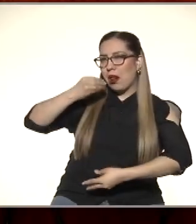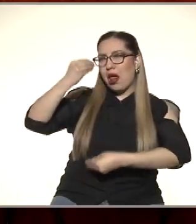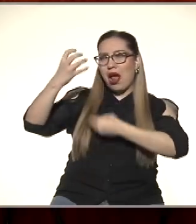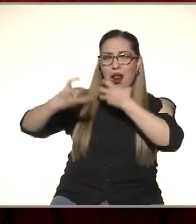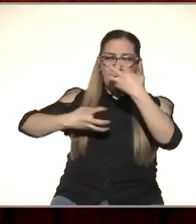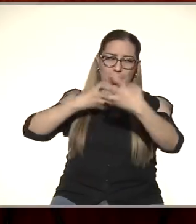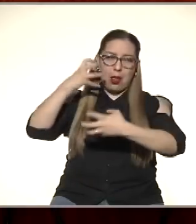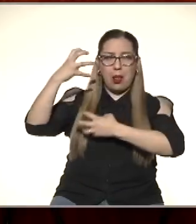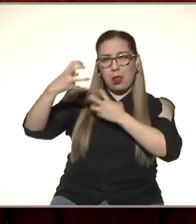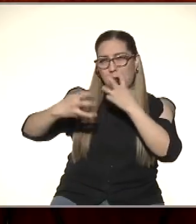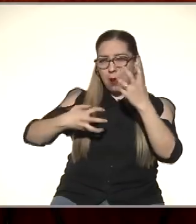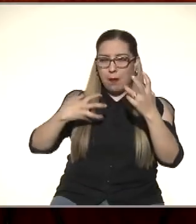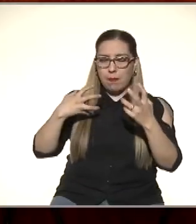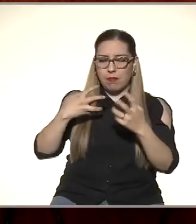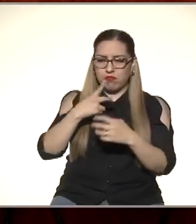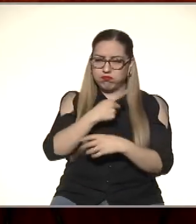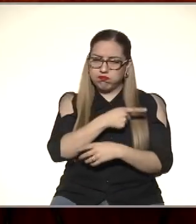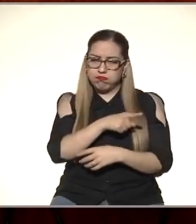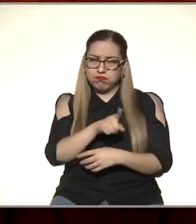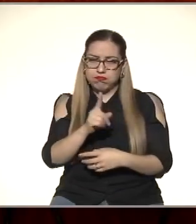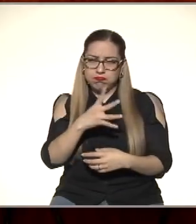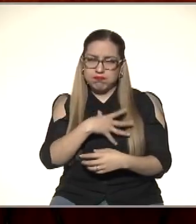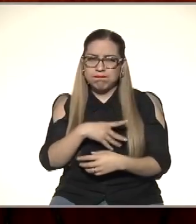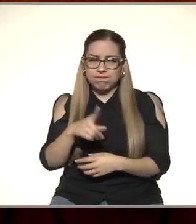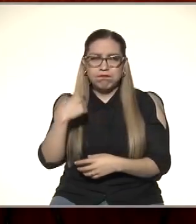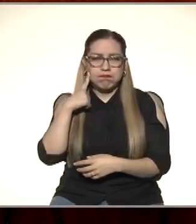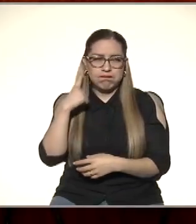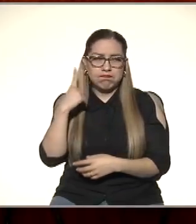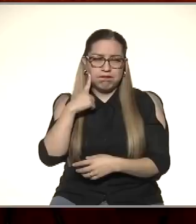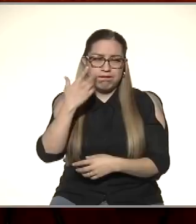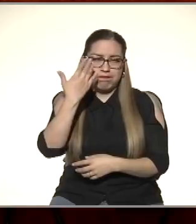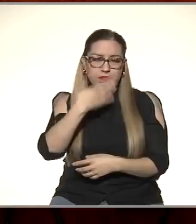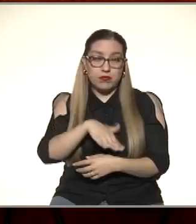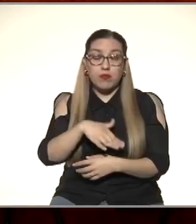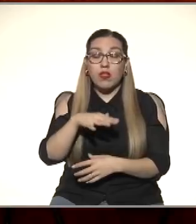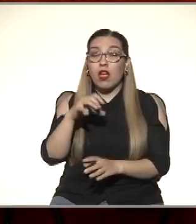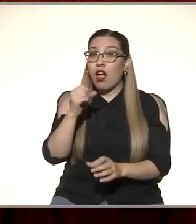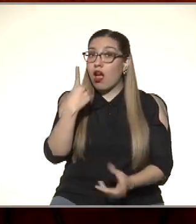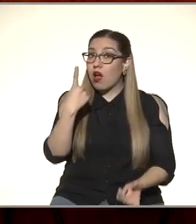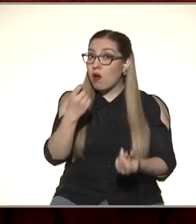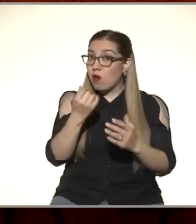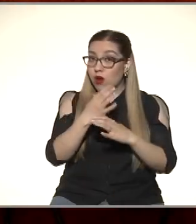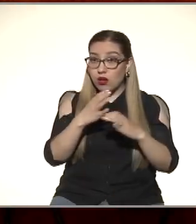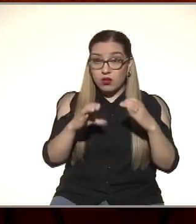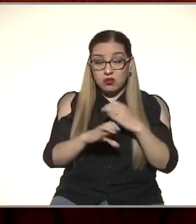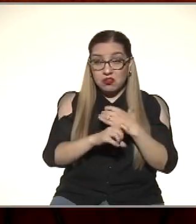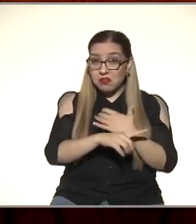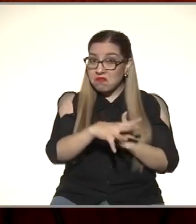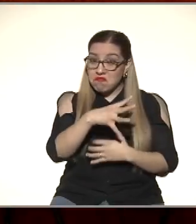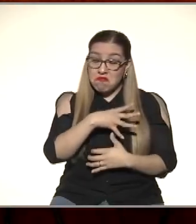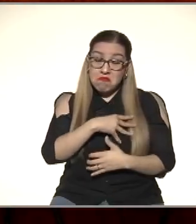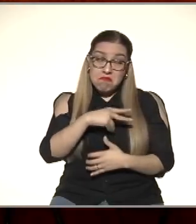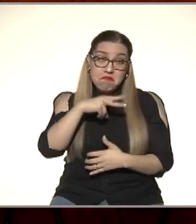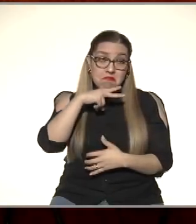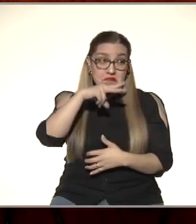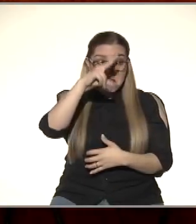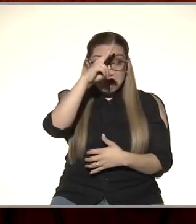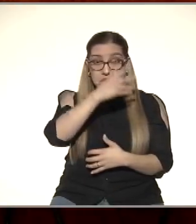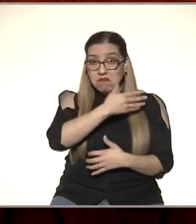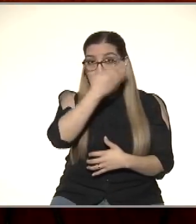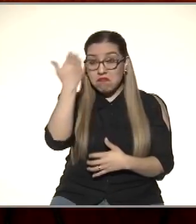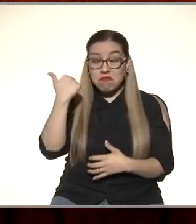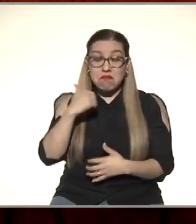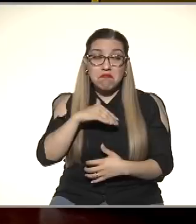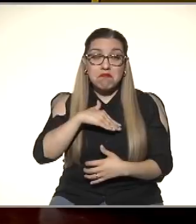es difícil que ciertos problemas los hijos no se enteren o no los sospechen. Sí. En ese sentido, creo que es